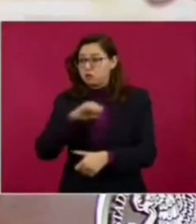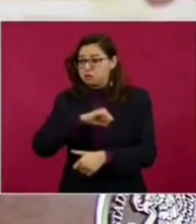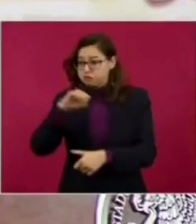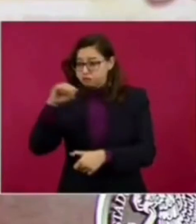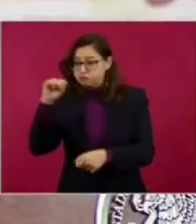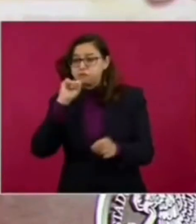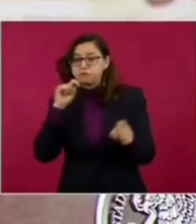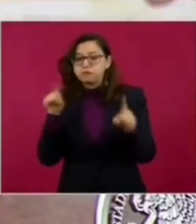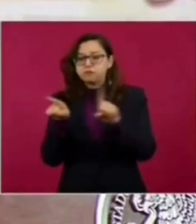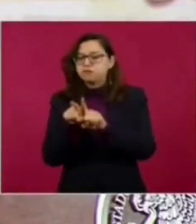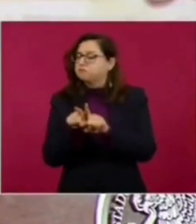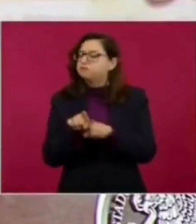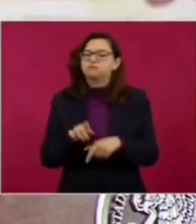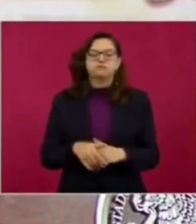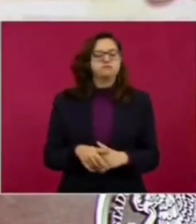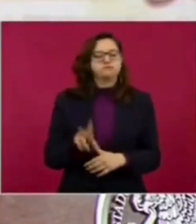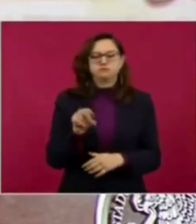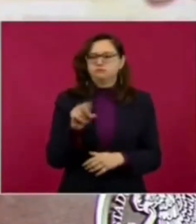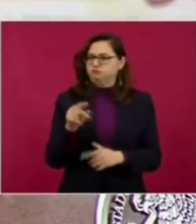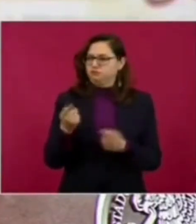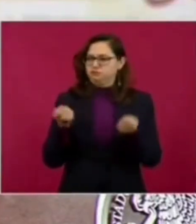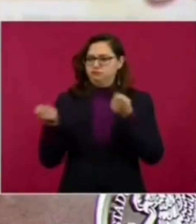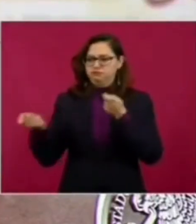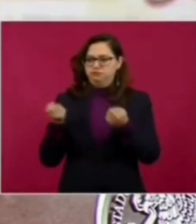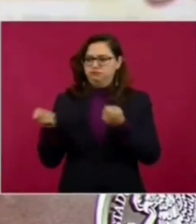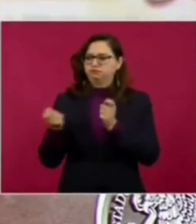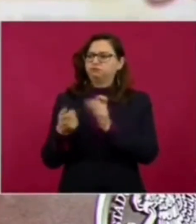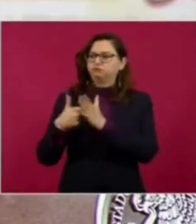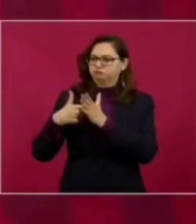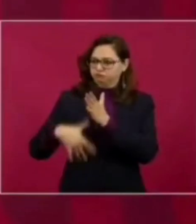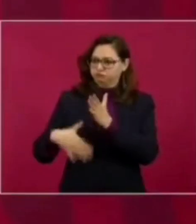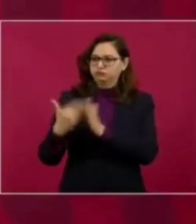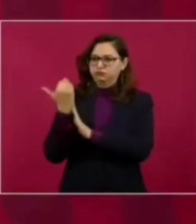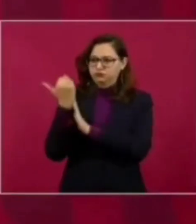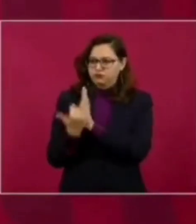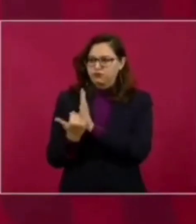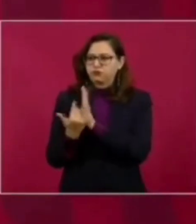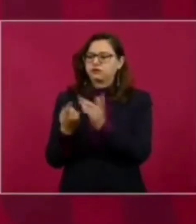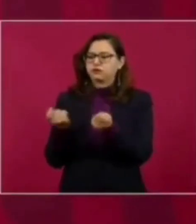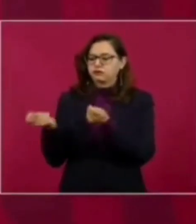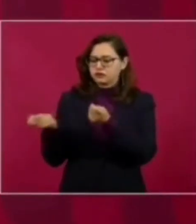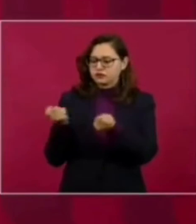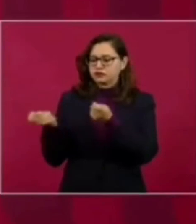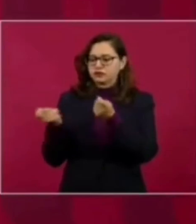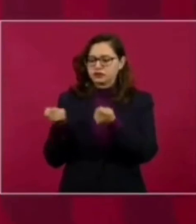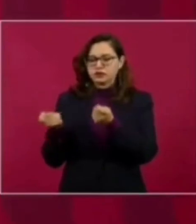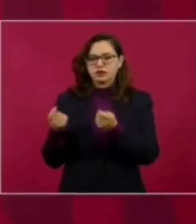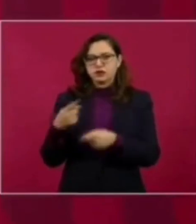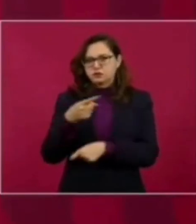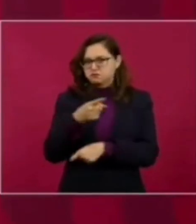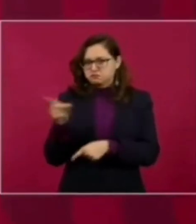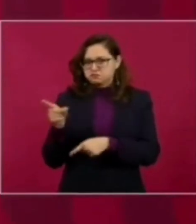el precio de la luz, para que estemos tranquilos por eso.